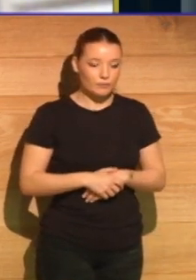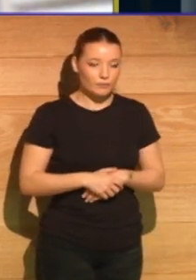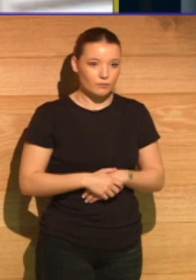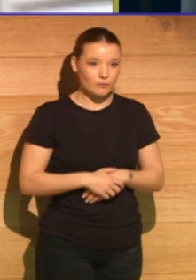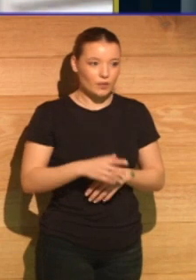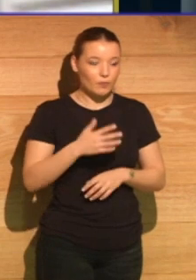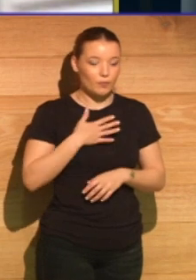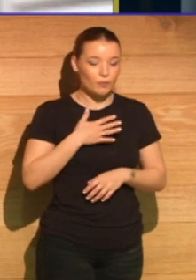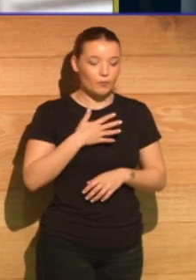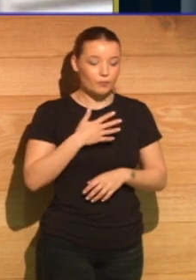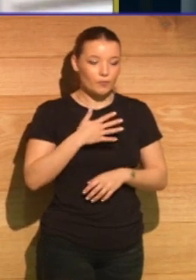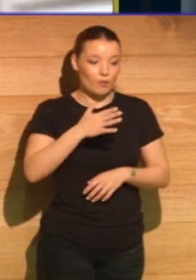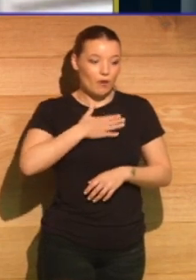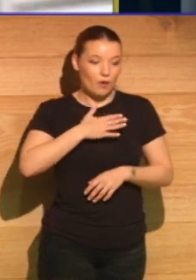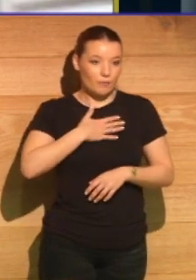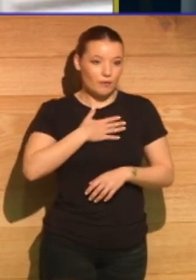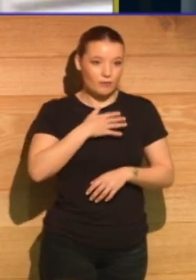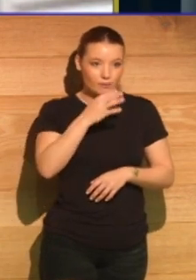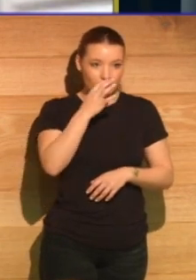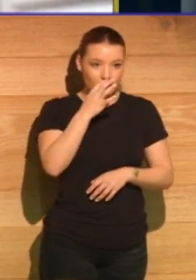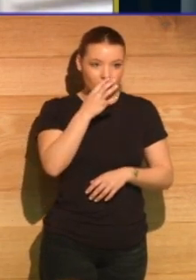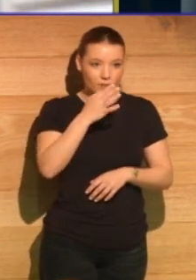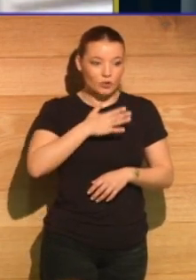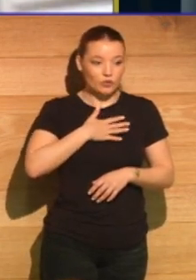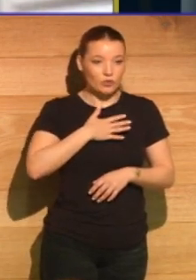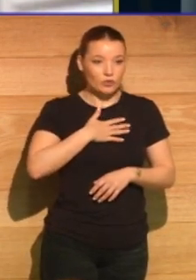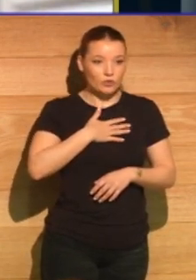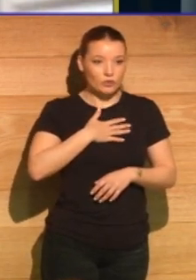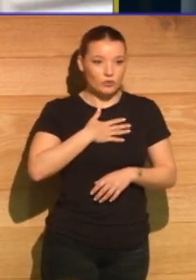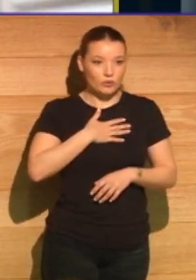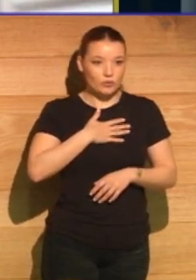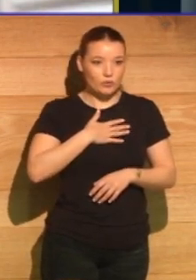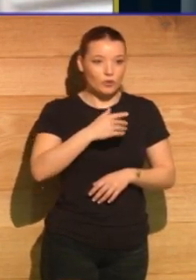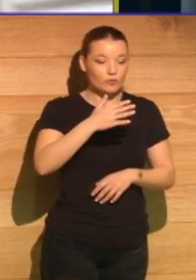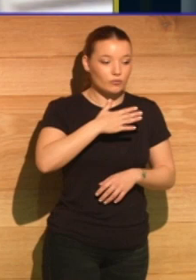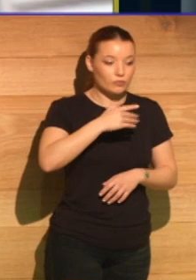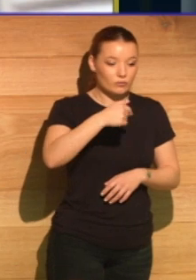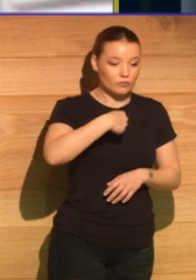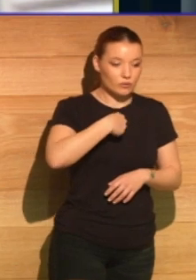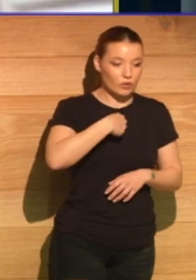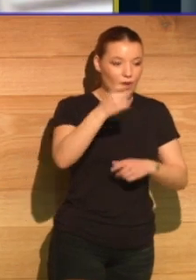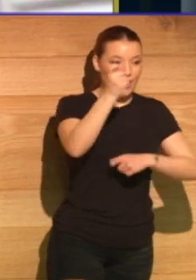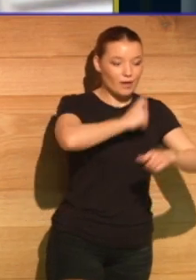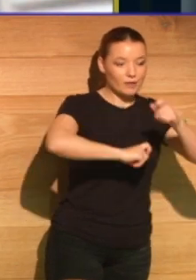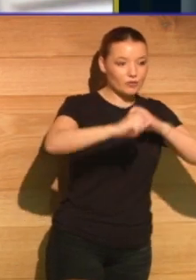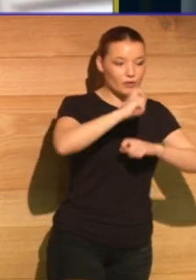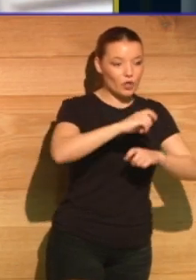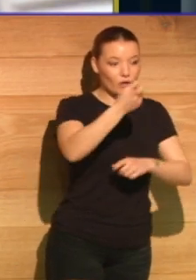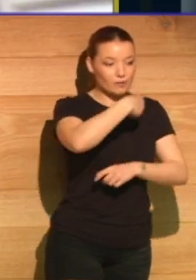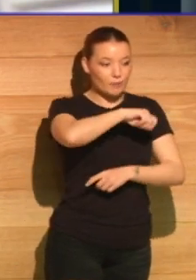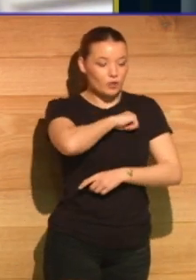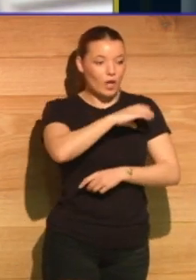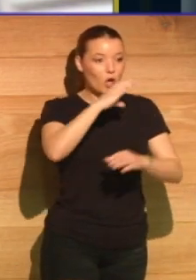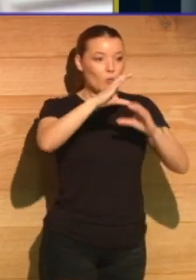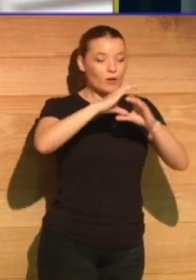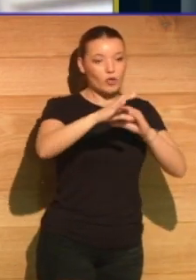me apasiona yo presido, como sabéis, la Asociación Española de Comunicación Científica, que tiene así un nombre con todo